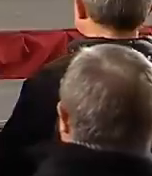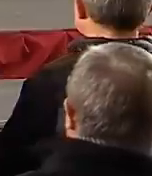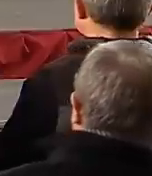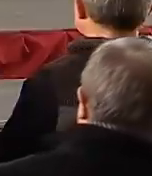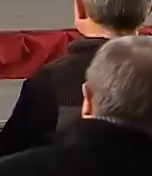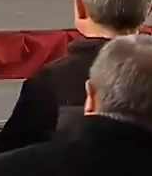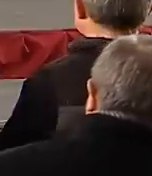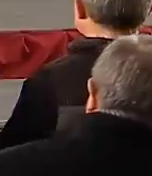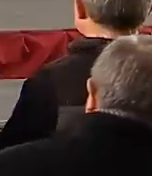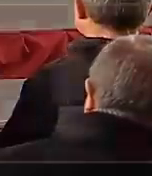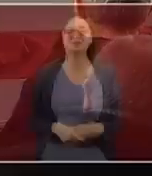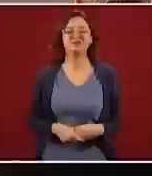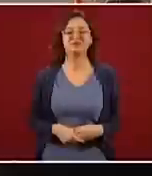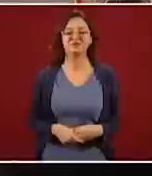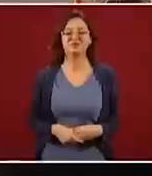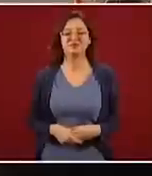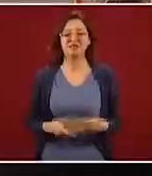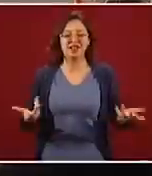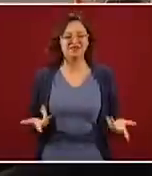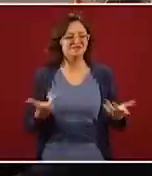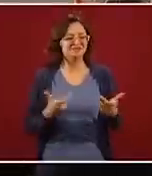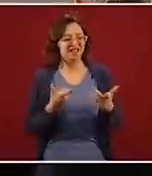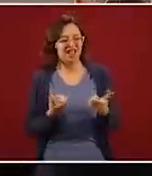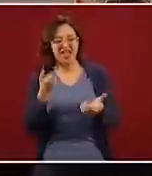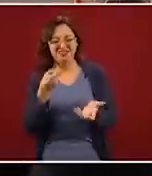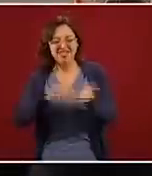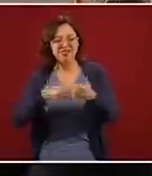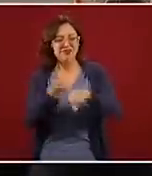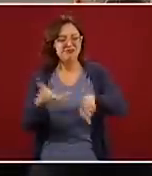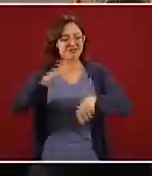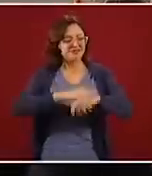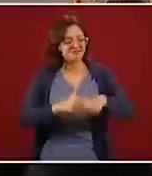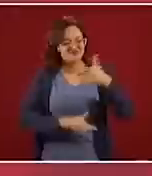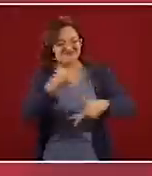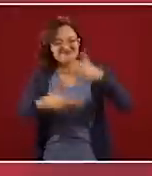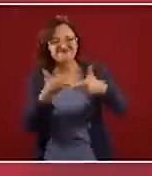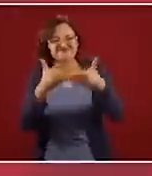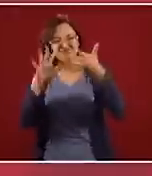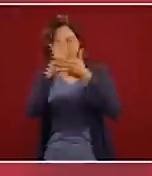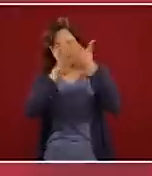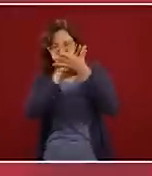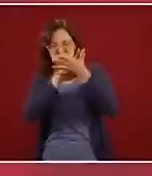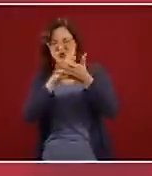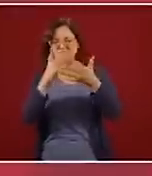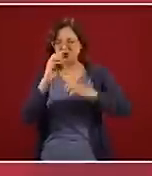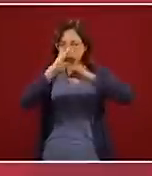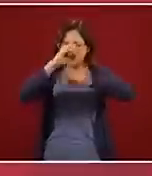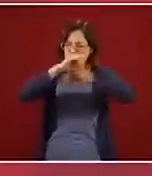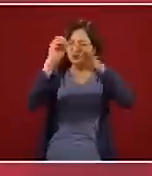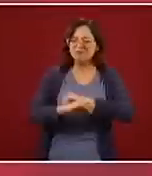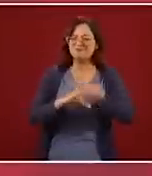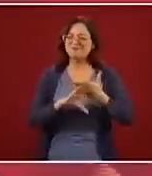a tener oscuridad en los distintos procesos administrativos y hoy hemos logrado, y ese fue uno de los éxitos de